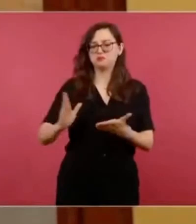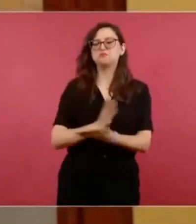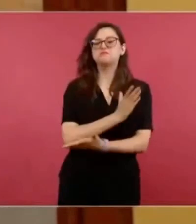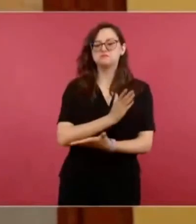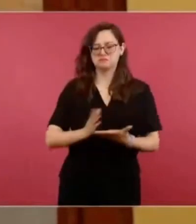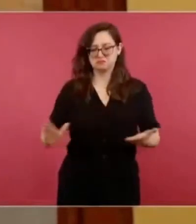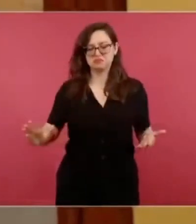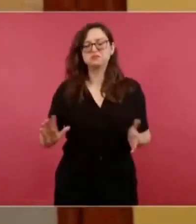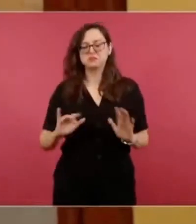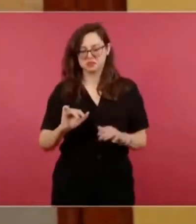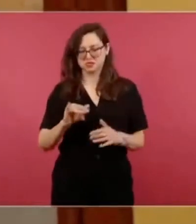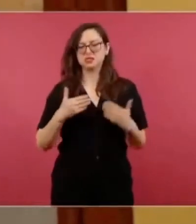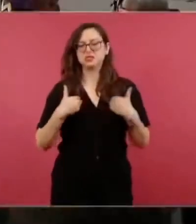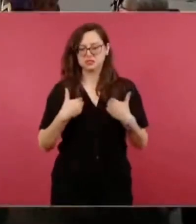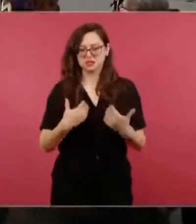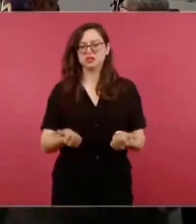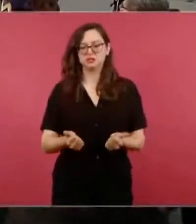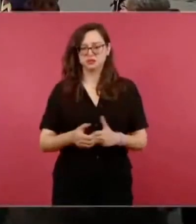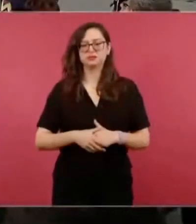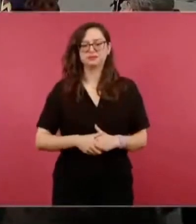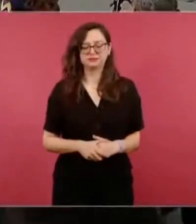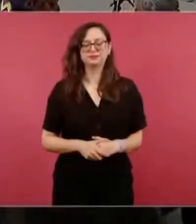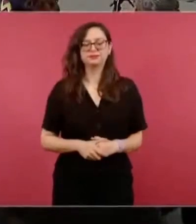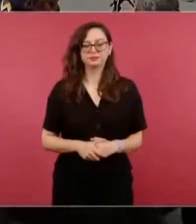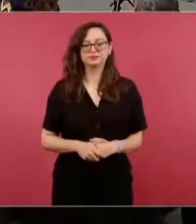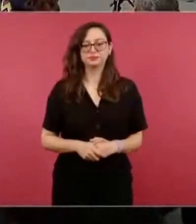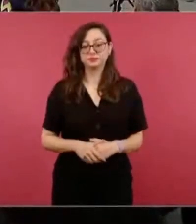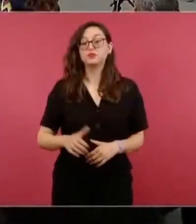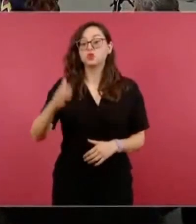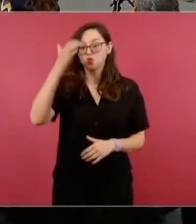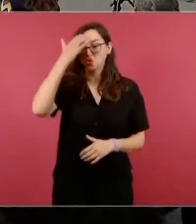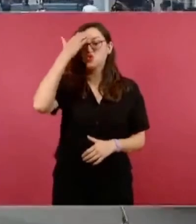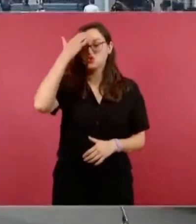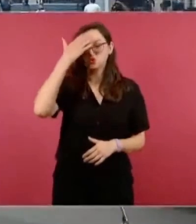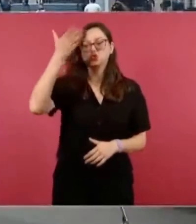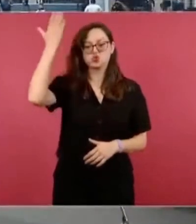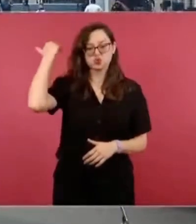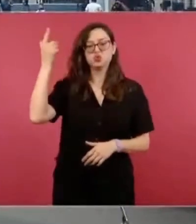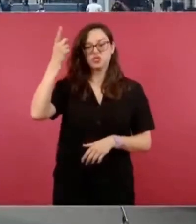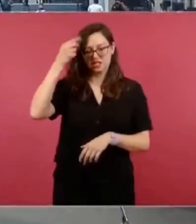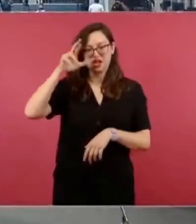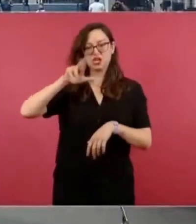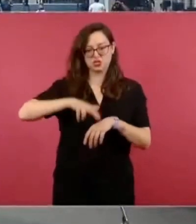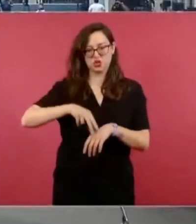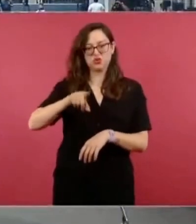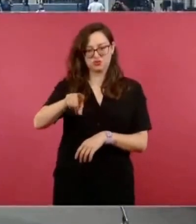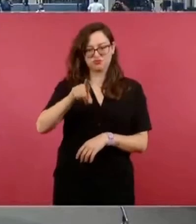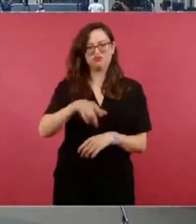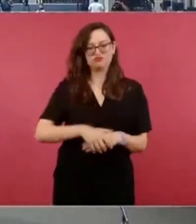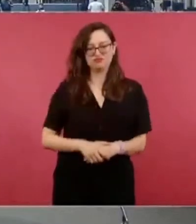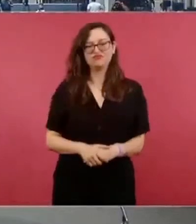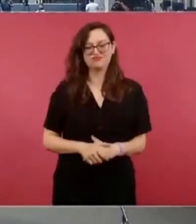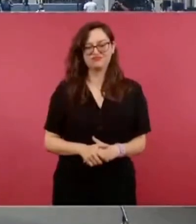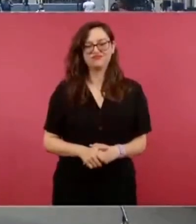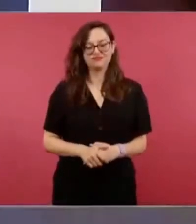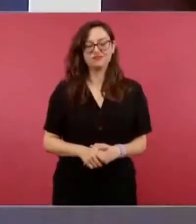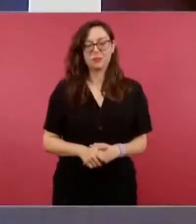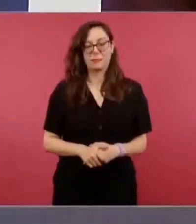la misma empresa. Sí, eso ya lo sé. Conocí al director de Bloomberg en Nueva York, Ah, muy bien.